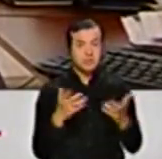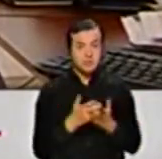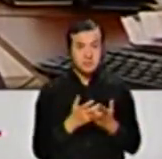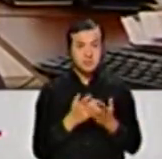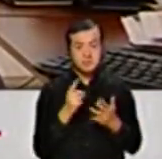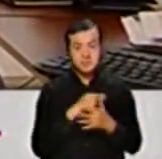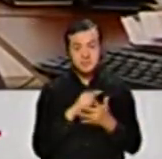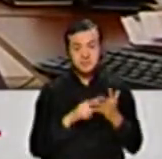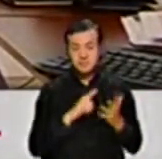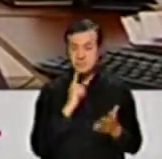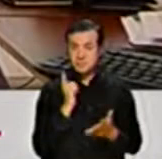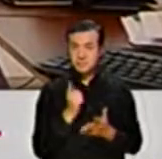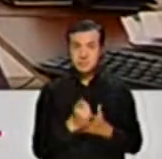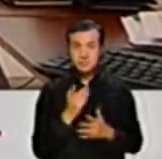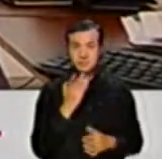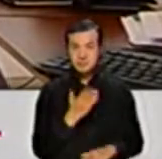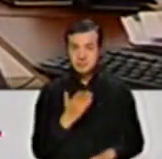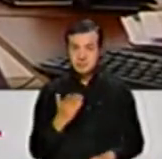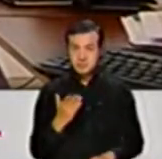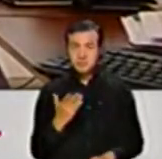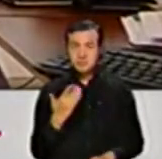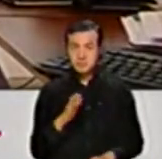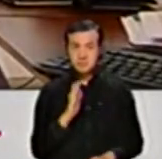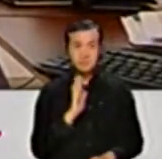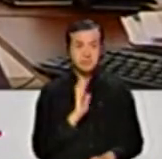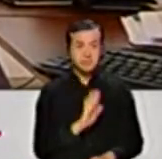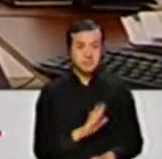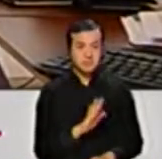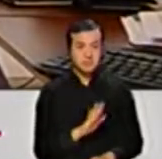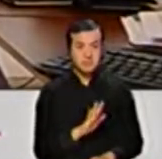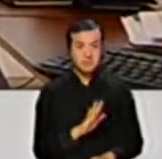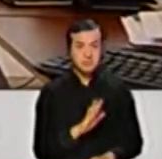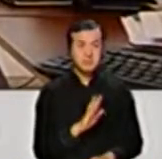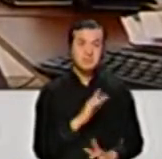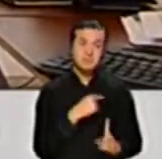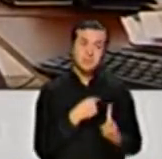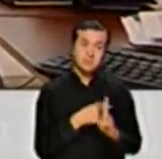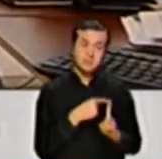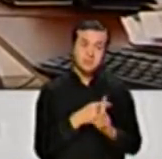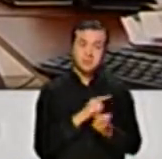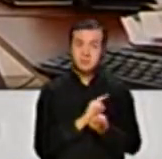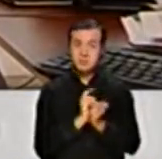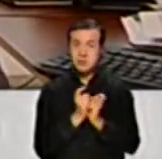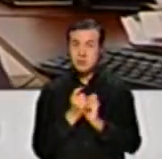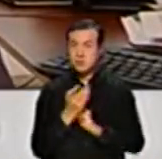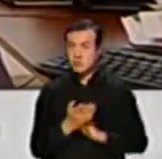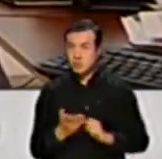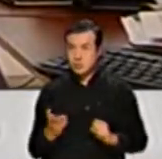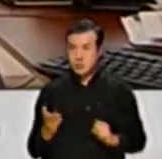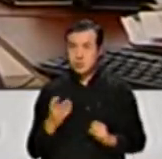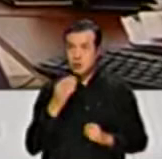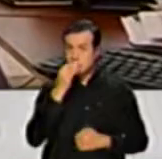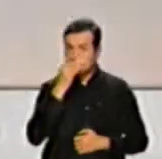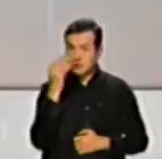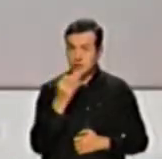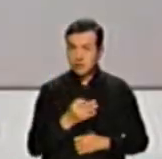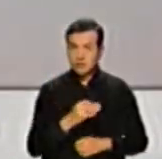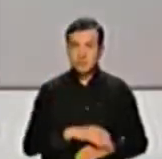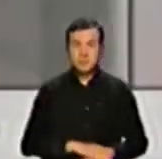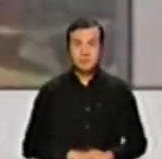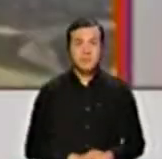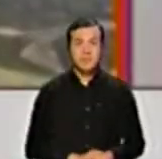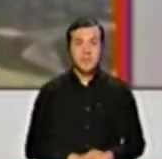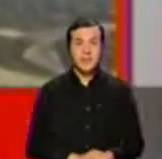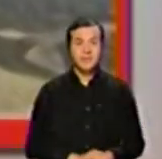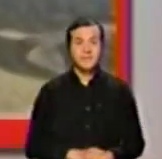claros estudios y que esto pase de ser una buena intención a una realidad. Esto